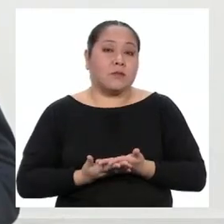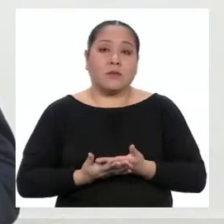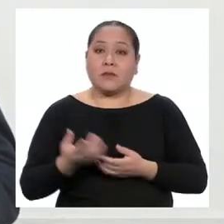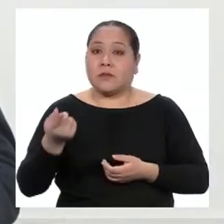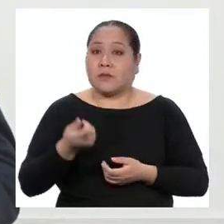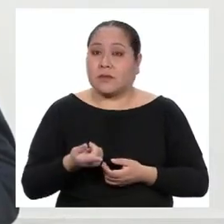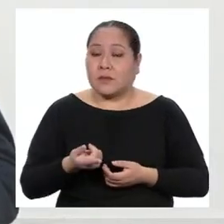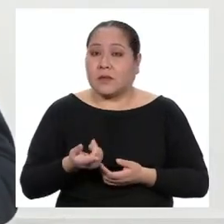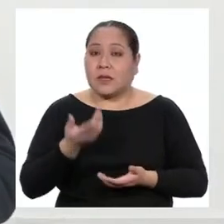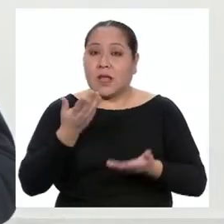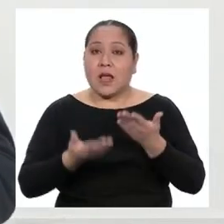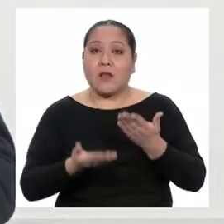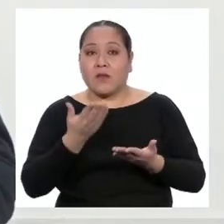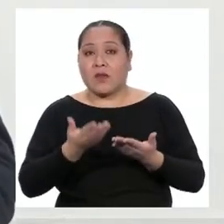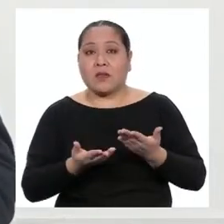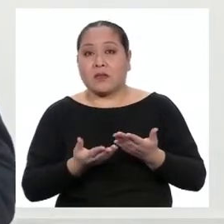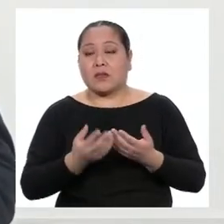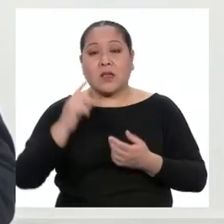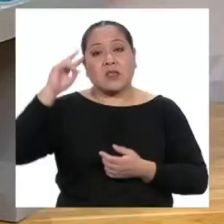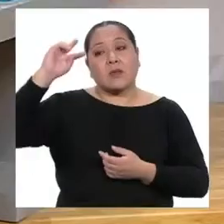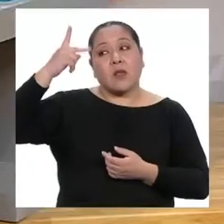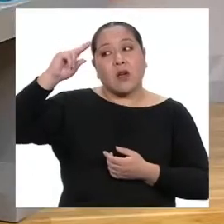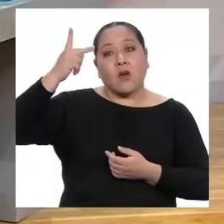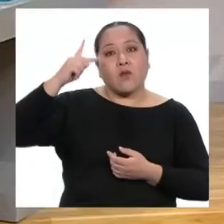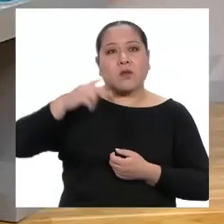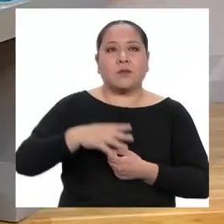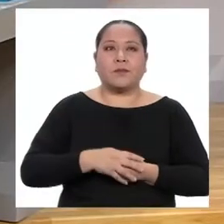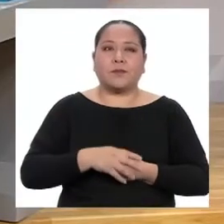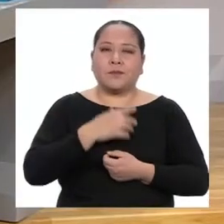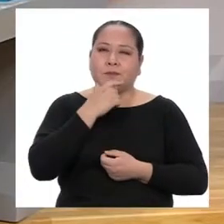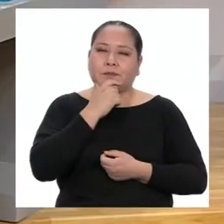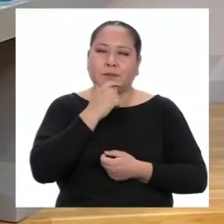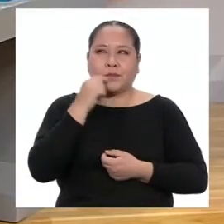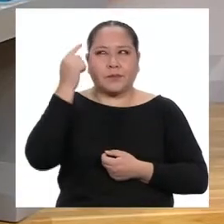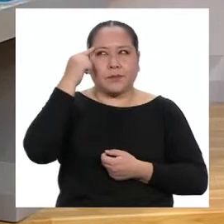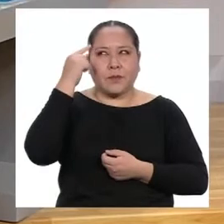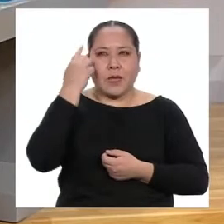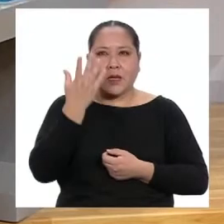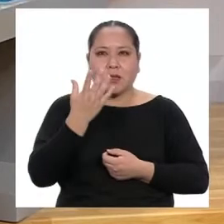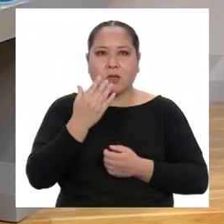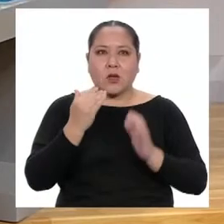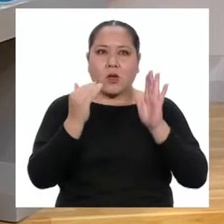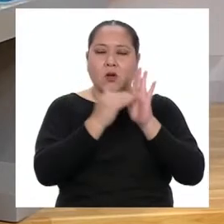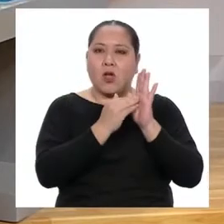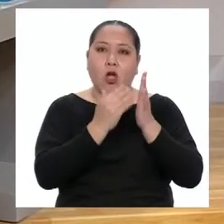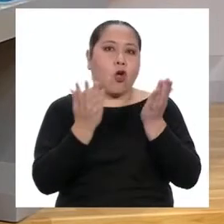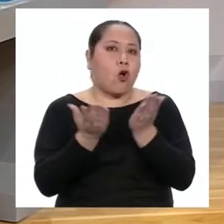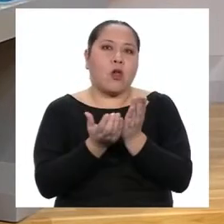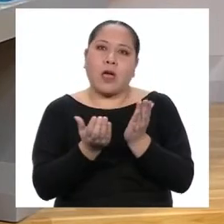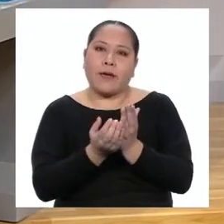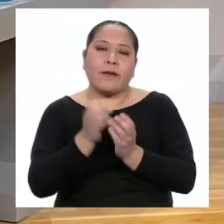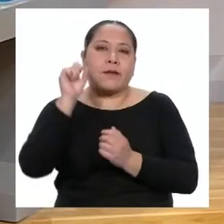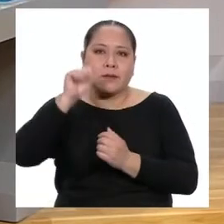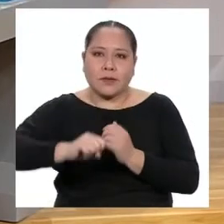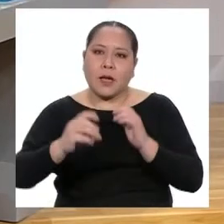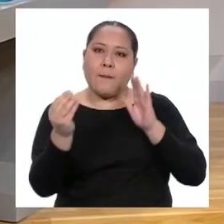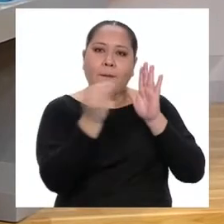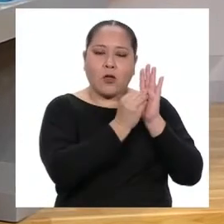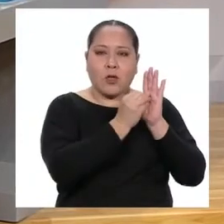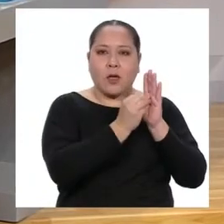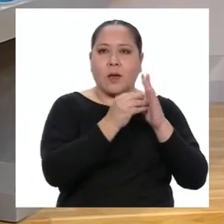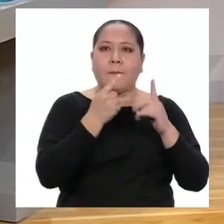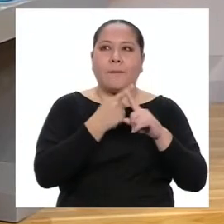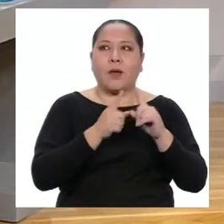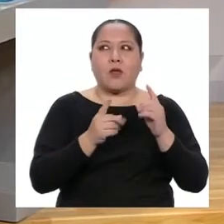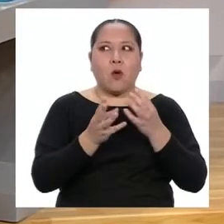contrario, podríamos generar confusiones. Creo que la escuela debe estar sí o sí, pero aparte hay